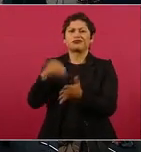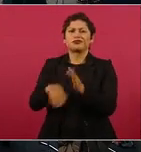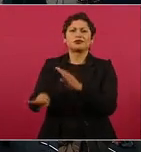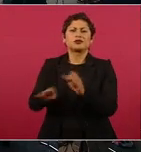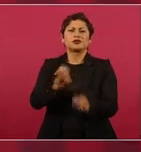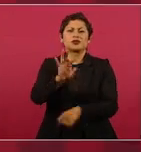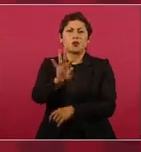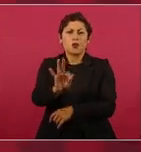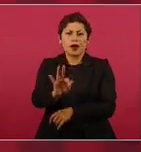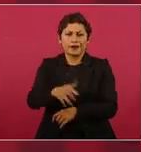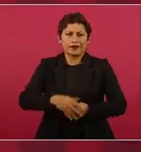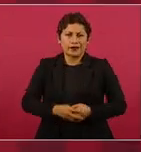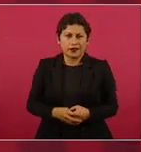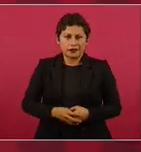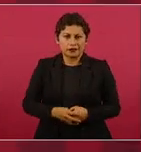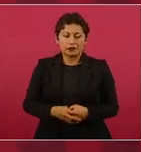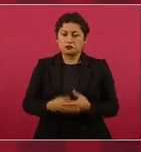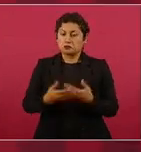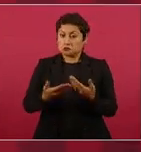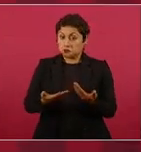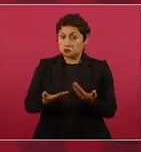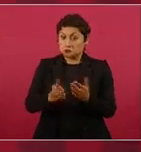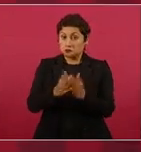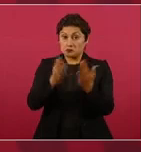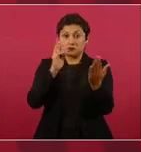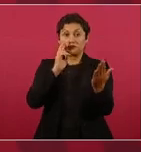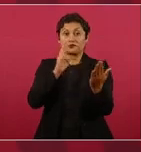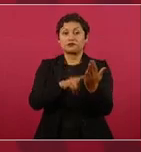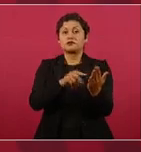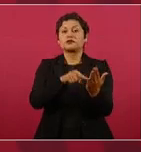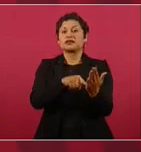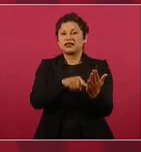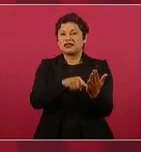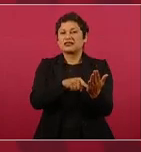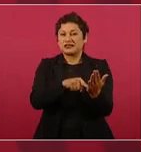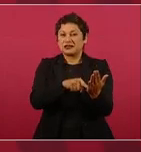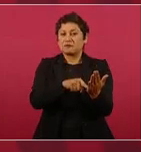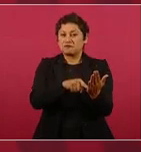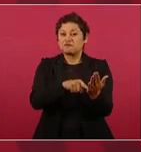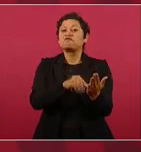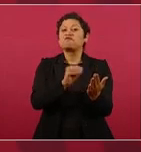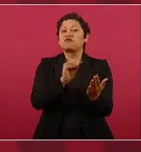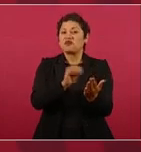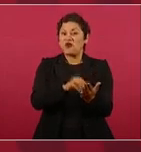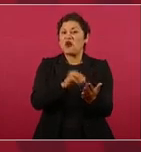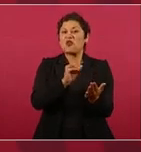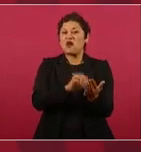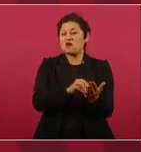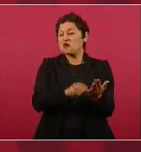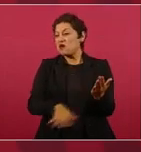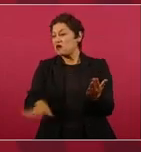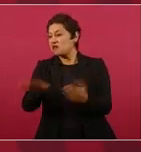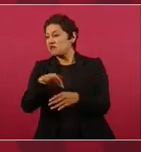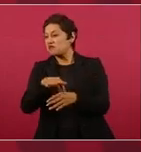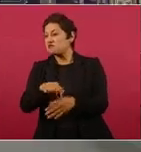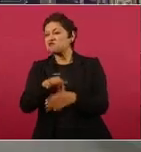es en algunos casos vigente. Ahí se puede, por